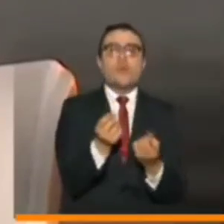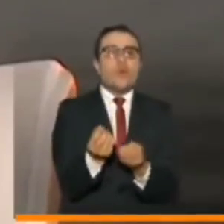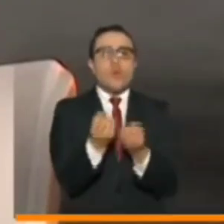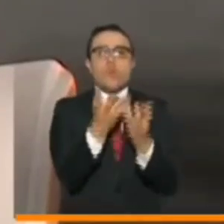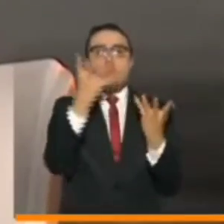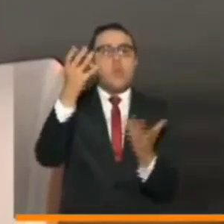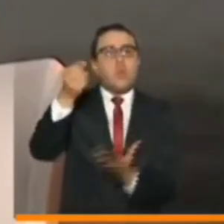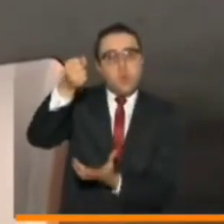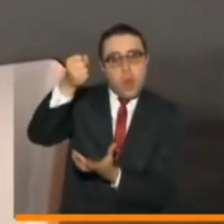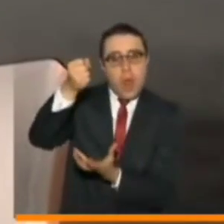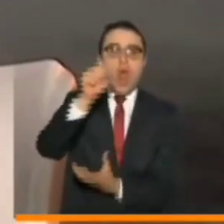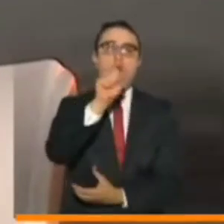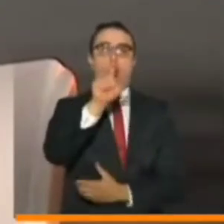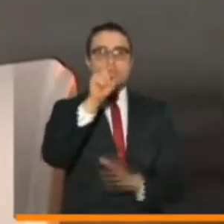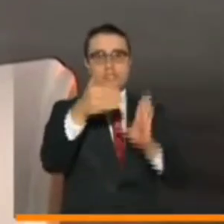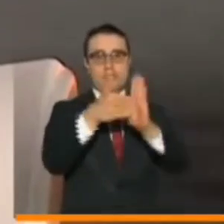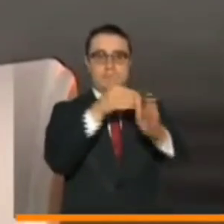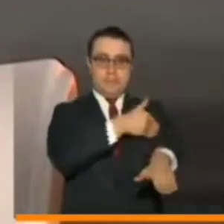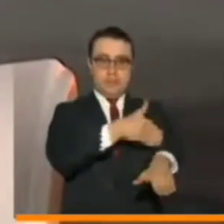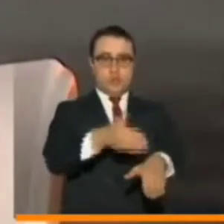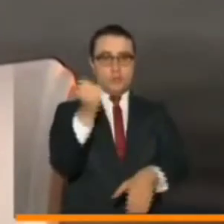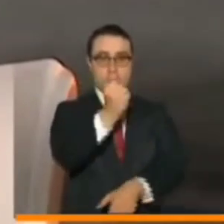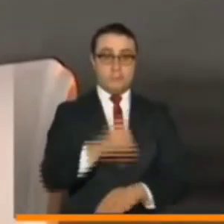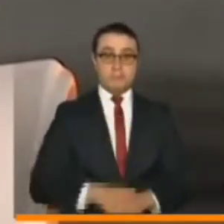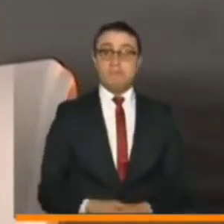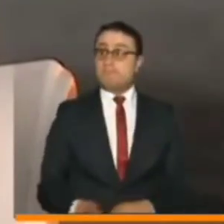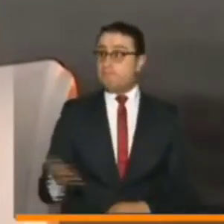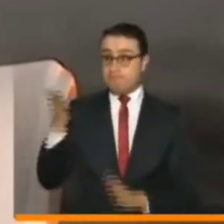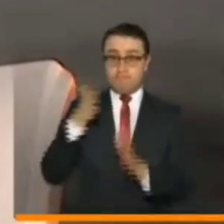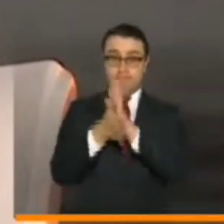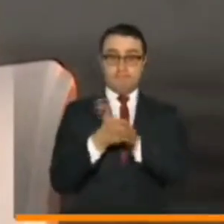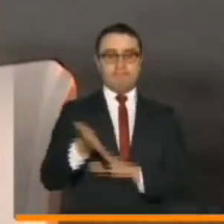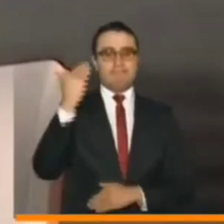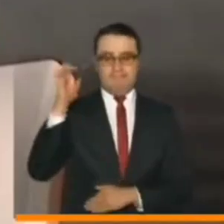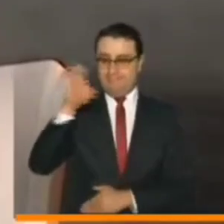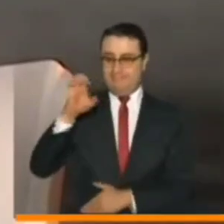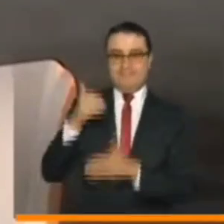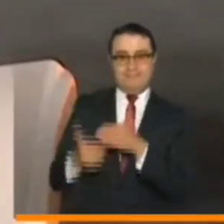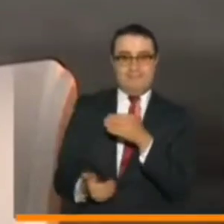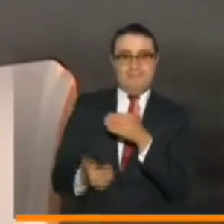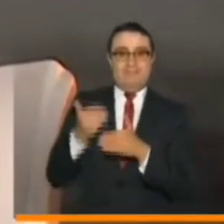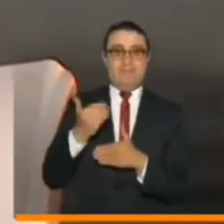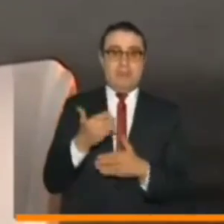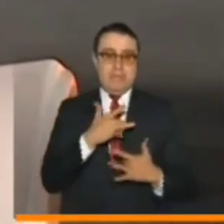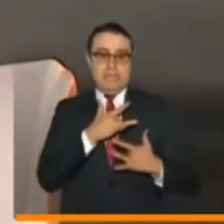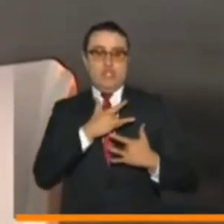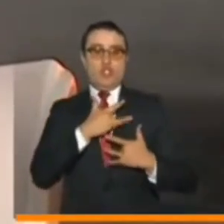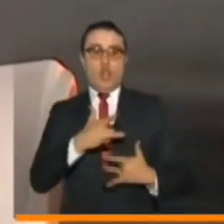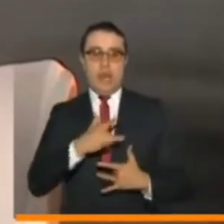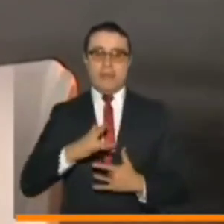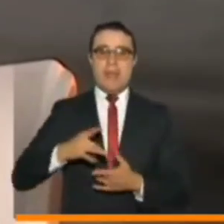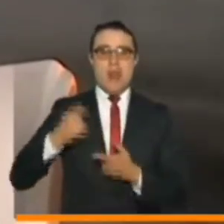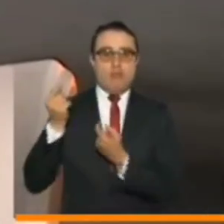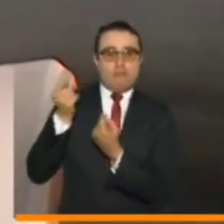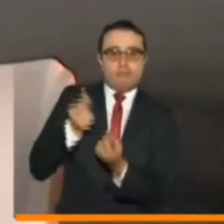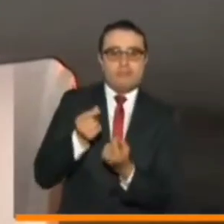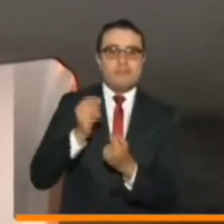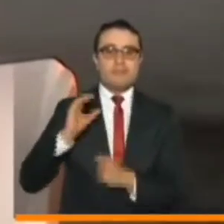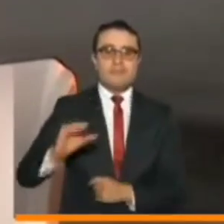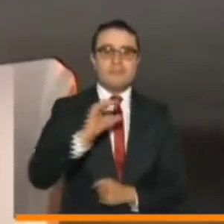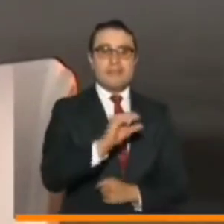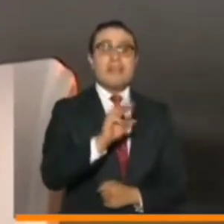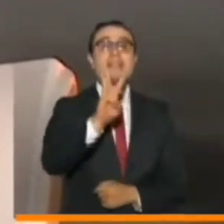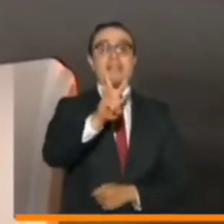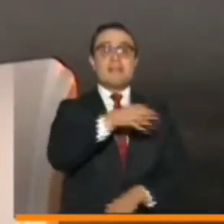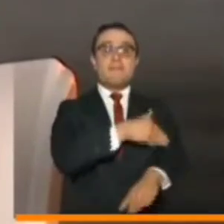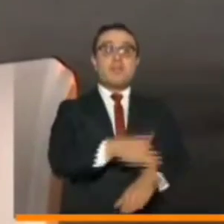de pesos. Como usted lo ha dicho, en el mes de enero empezamos con ingresos solidarios llegándole a más de 3.080.000